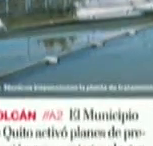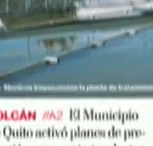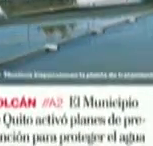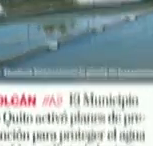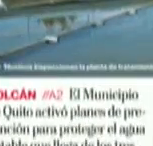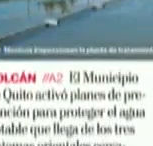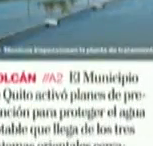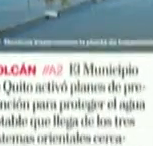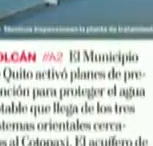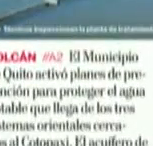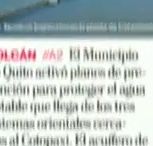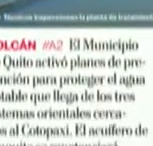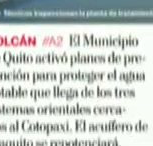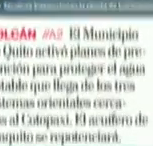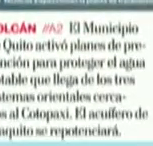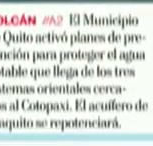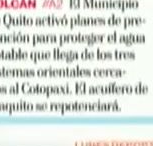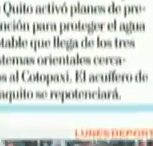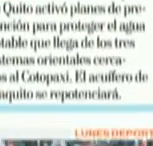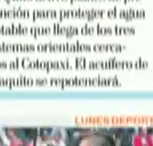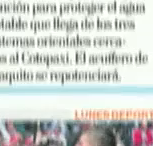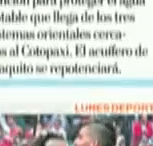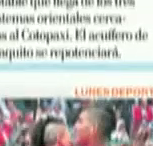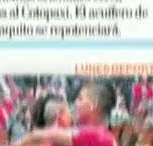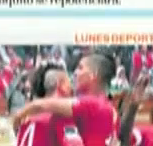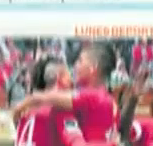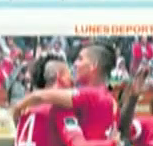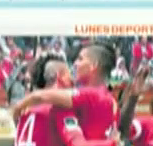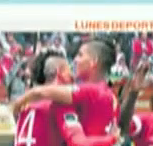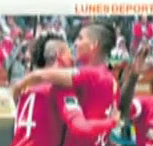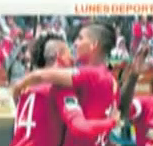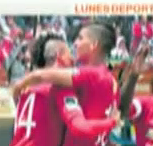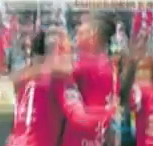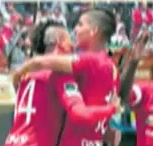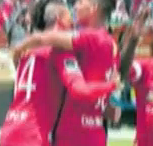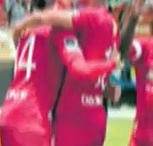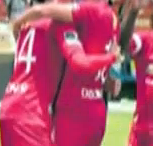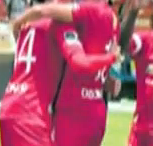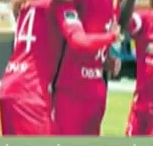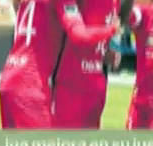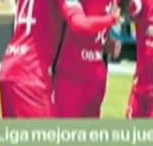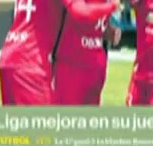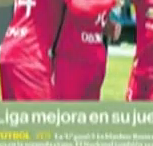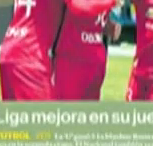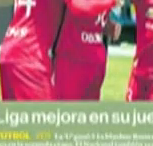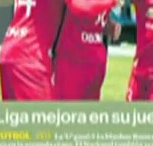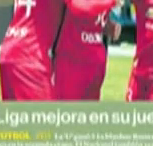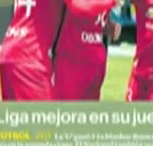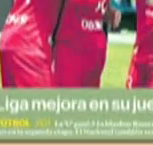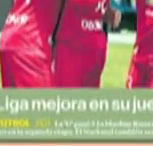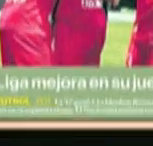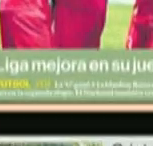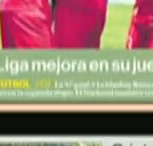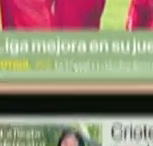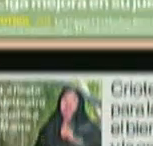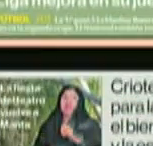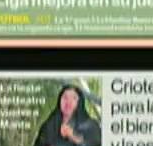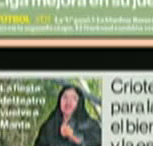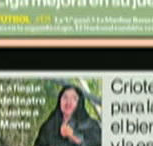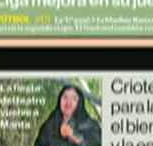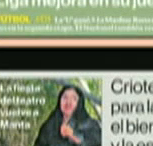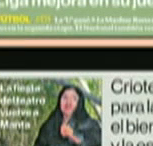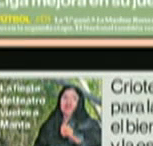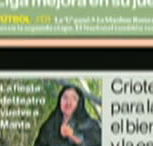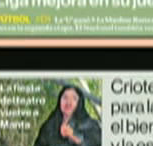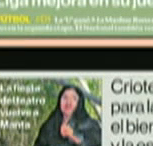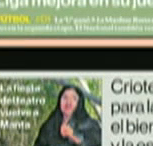Carchi. Por otra parte, retorno a clases será paulatino desde mañana, esto en la sierra. Liga mejora